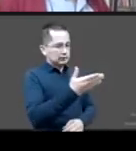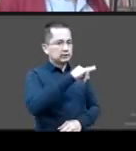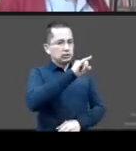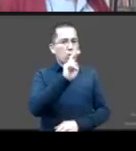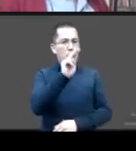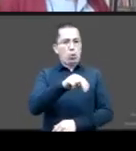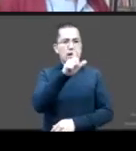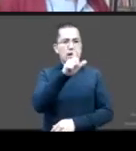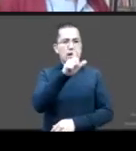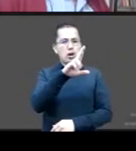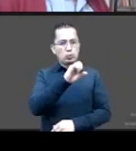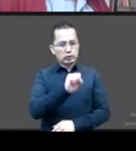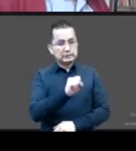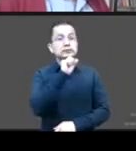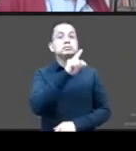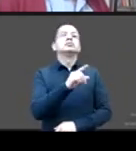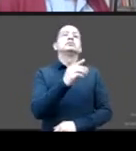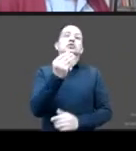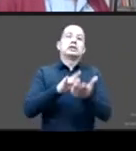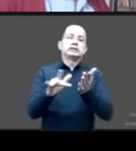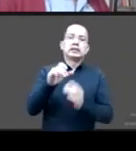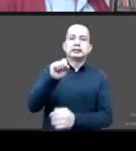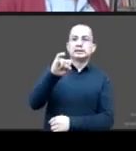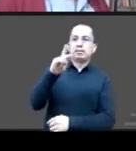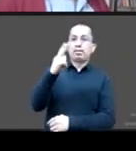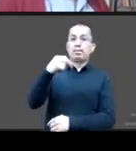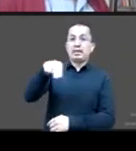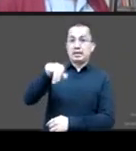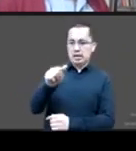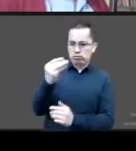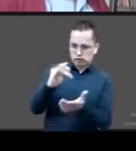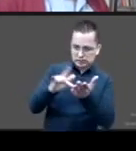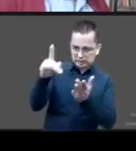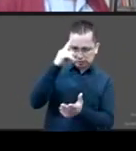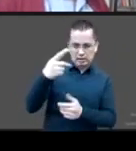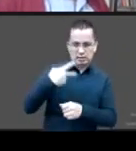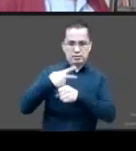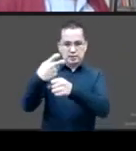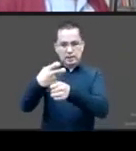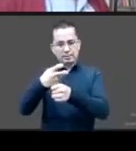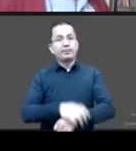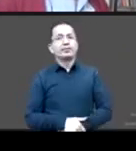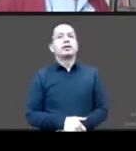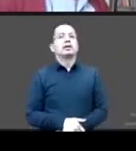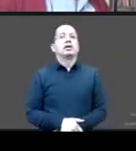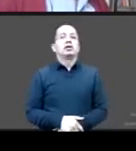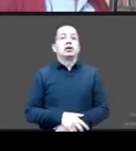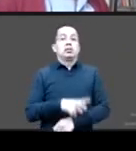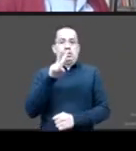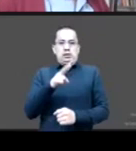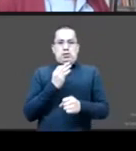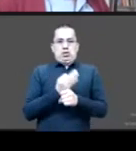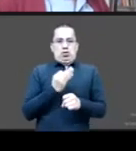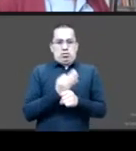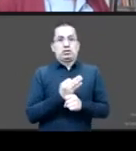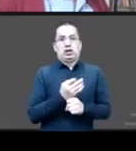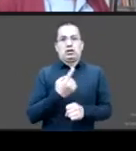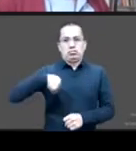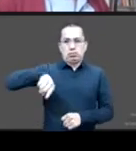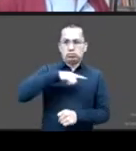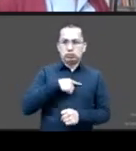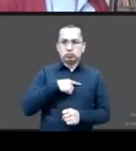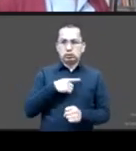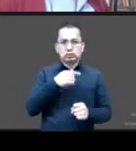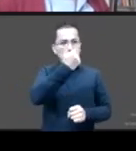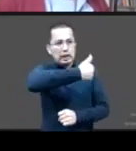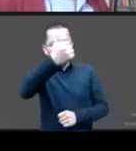por la invitación me parece muy rico el intercambio entre los que estamos presentando y espero